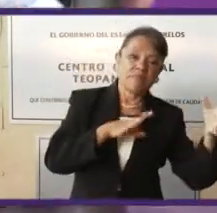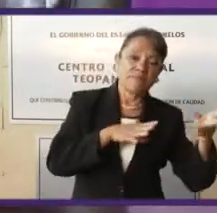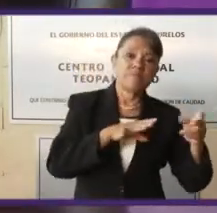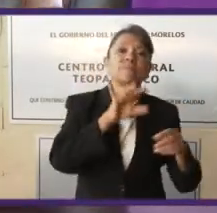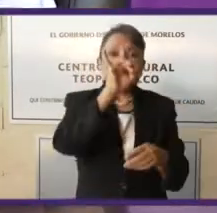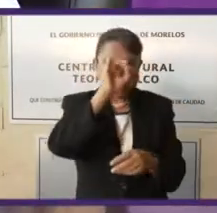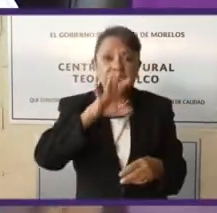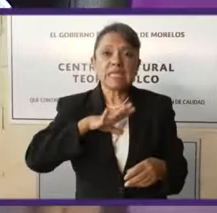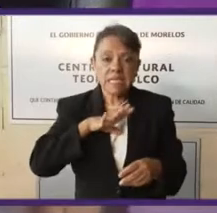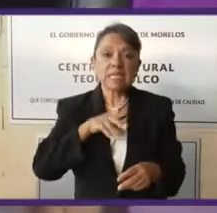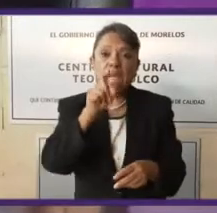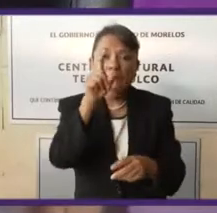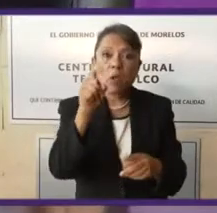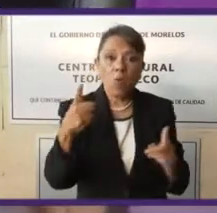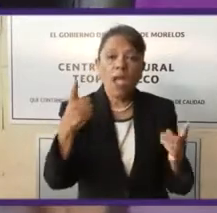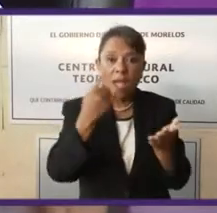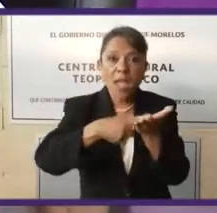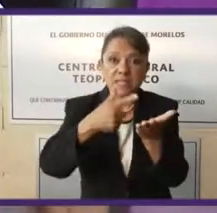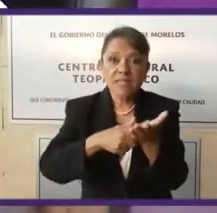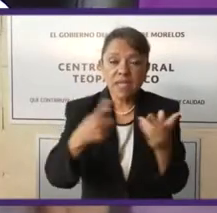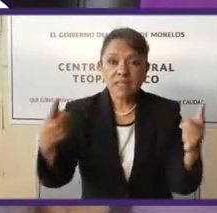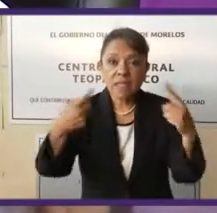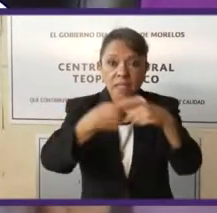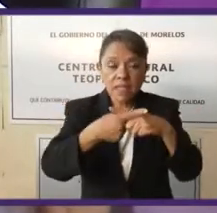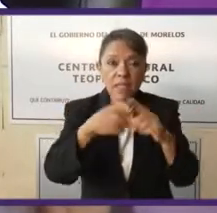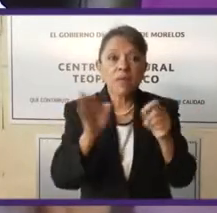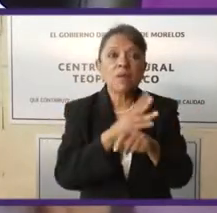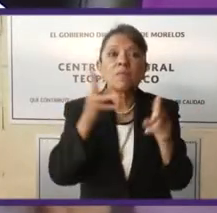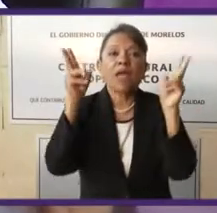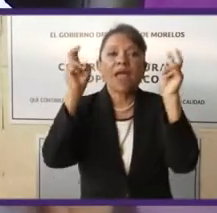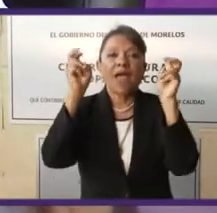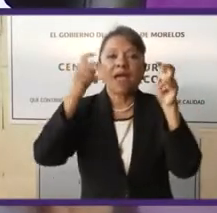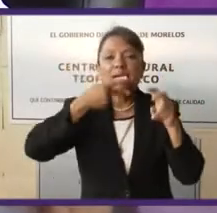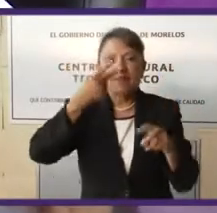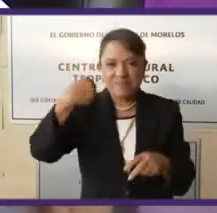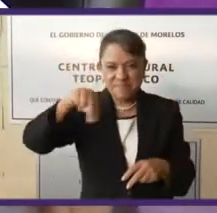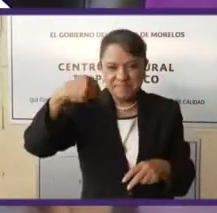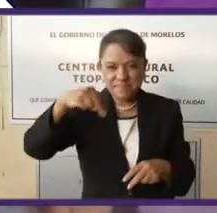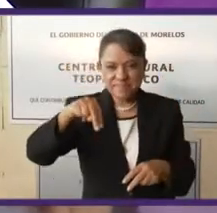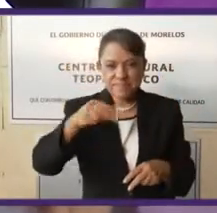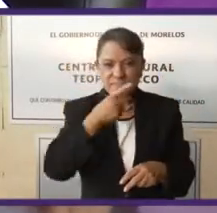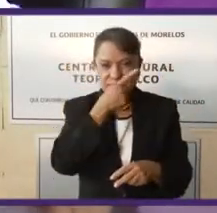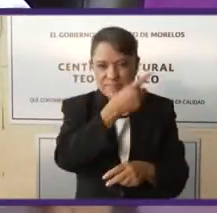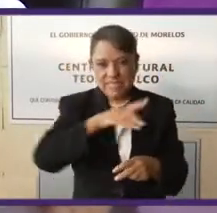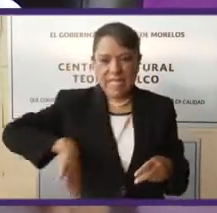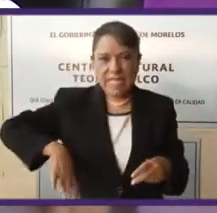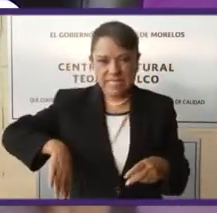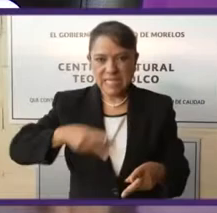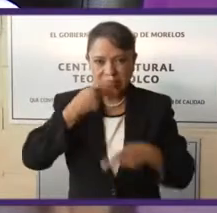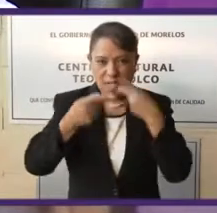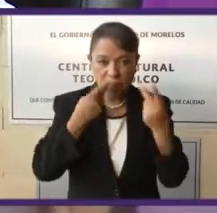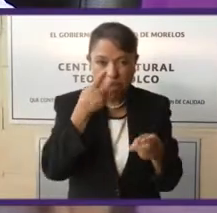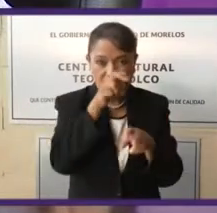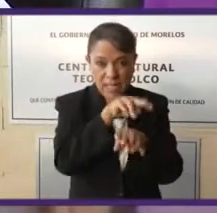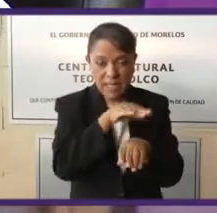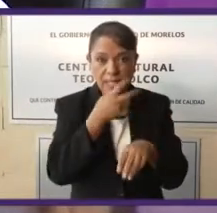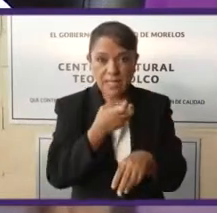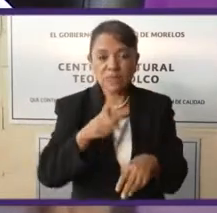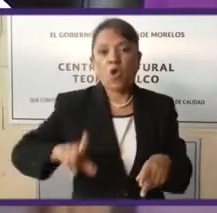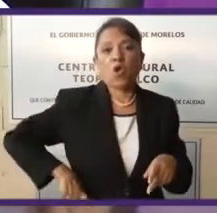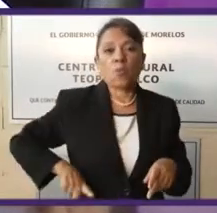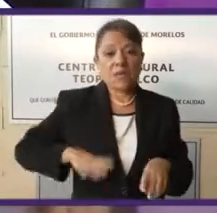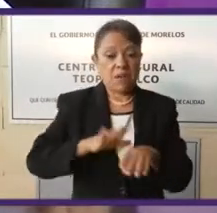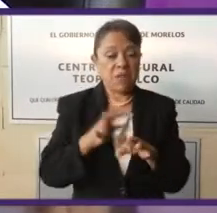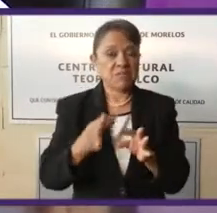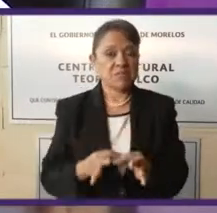y el aceite. Para los términos que han fijado quienes me han antecedido, gobernar con mayor